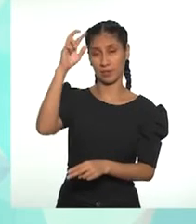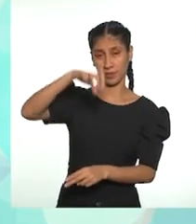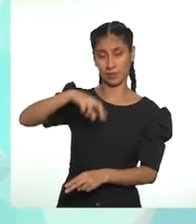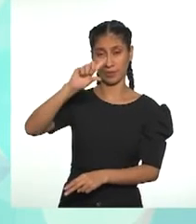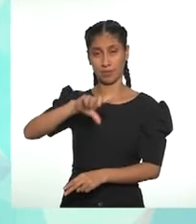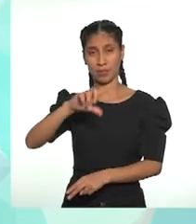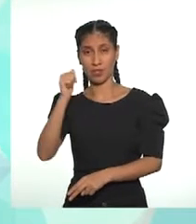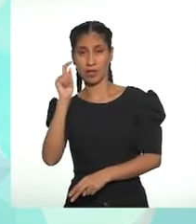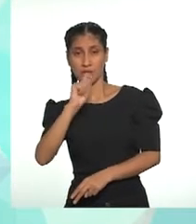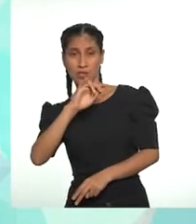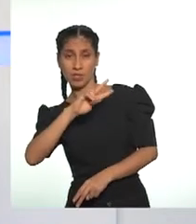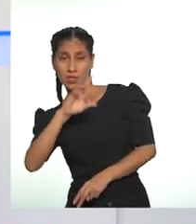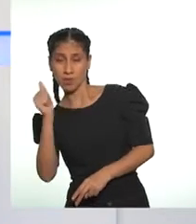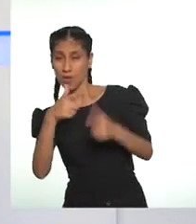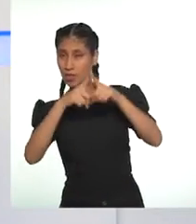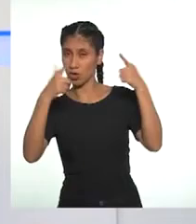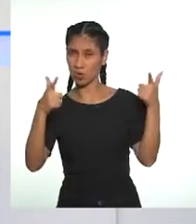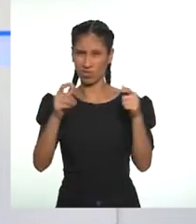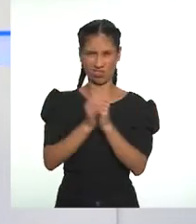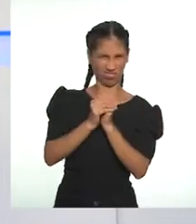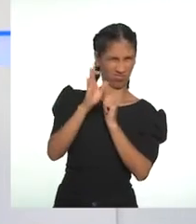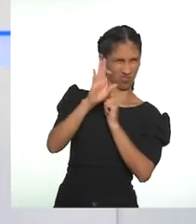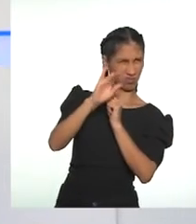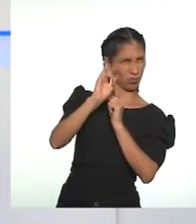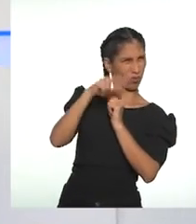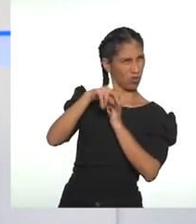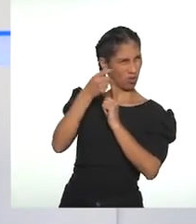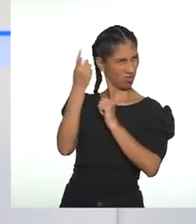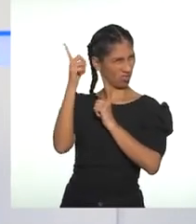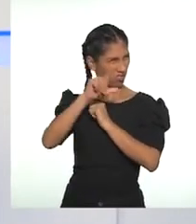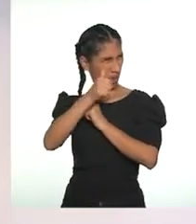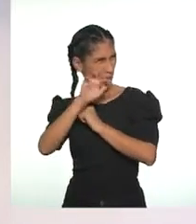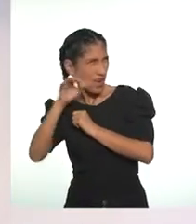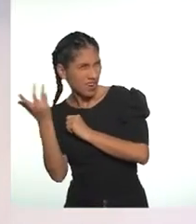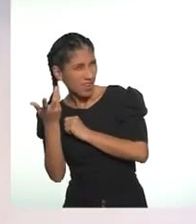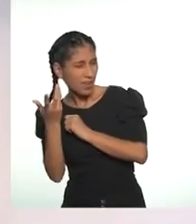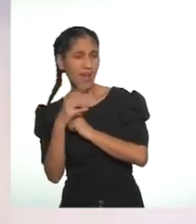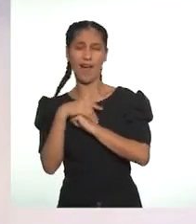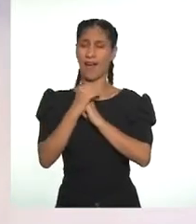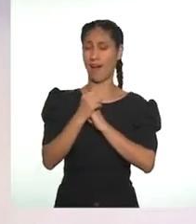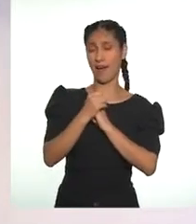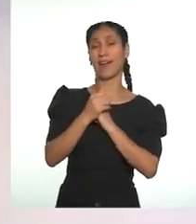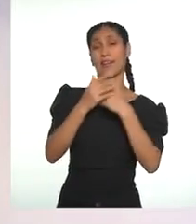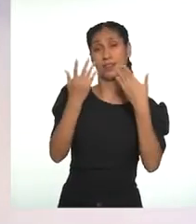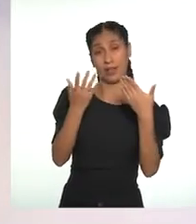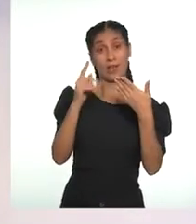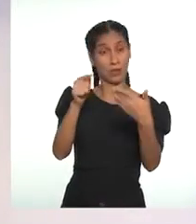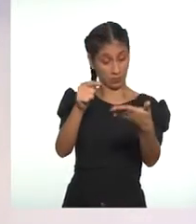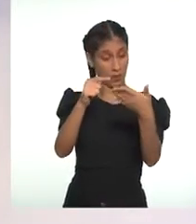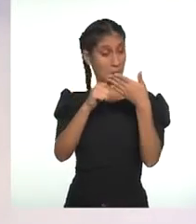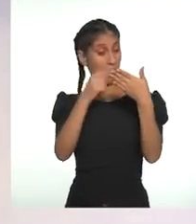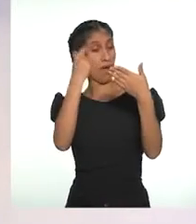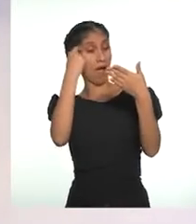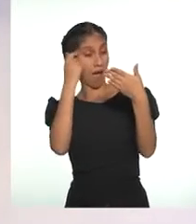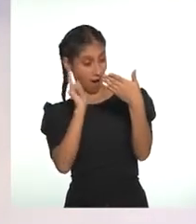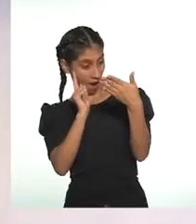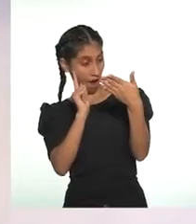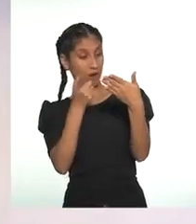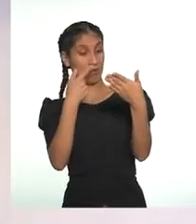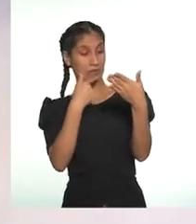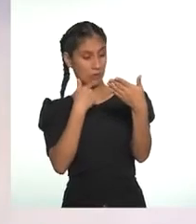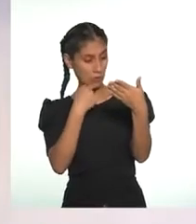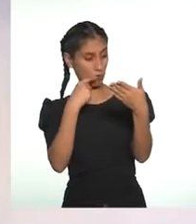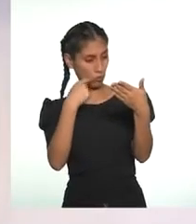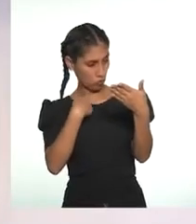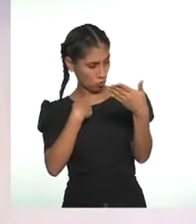función apelativa del lenguaje. ¿Función apela qué? Se refiere a que quien emite el mensaje está esperando